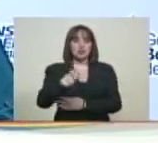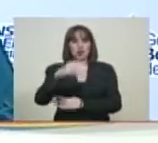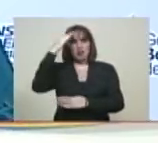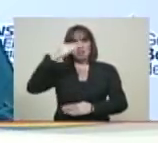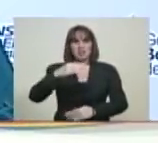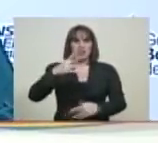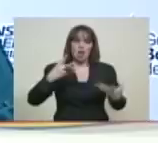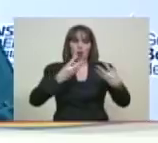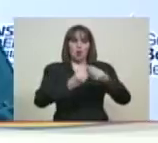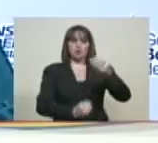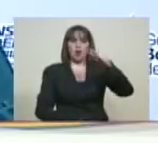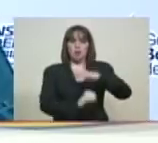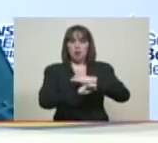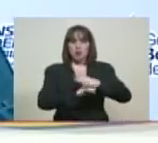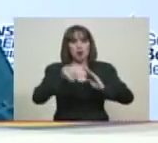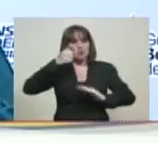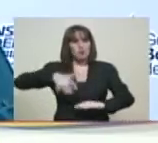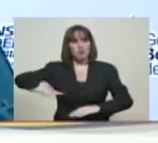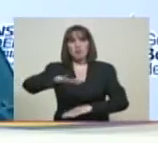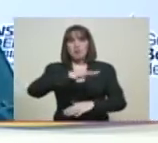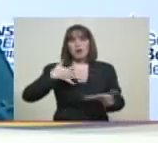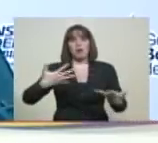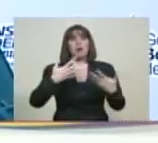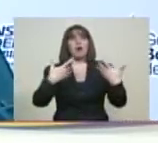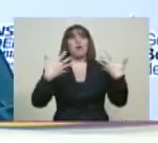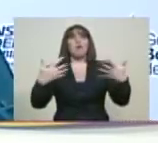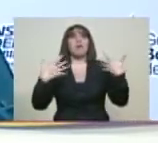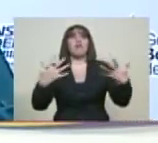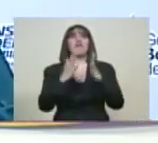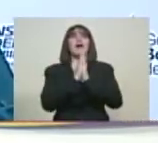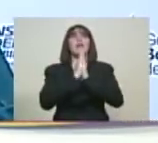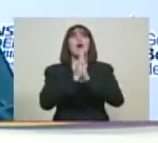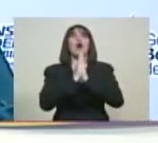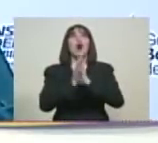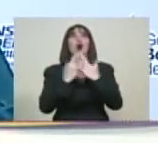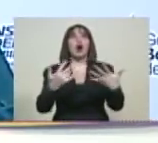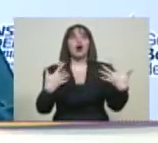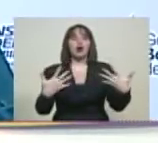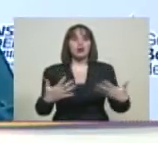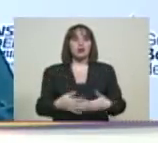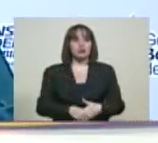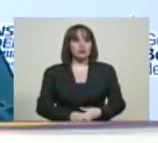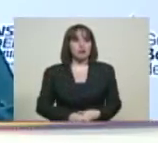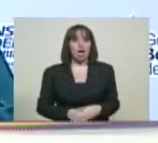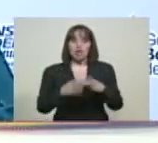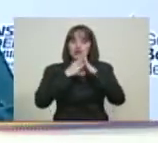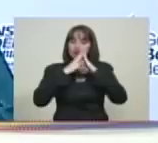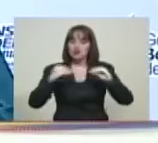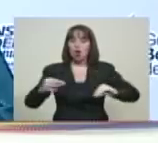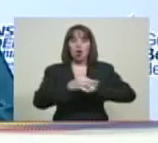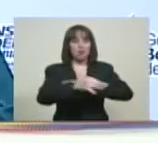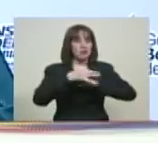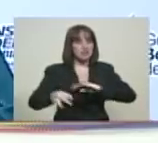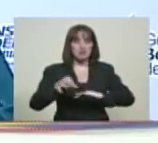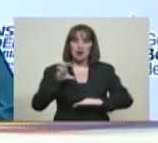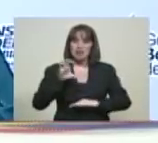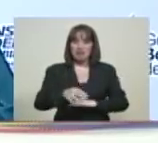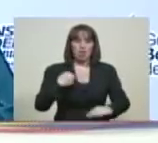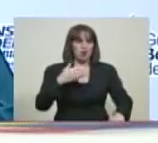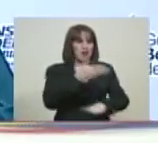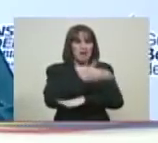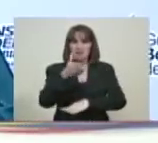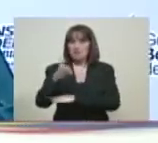para darle todo el apoyo a nuestro pueblo porque es un clamor del pueblo en todos los municipios y estados que recorre